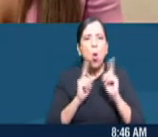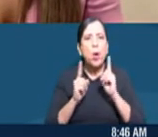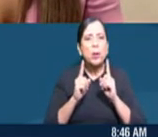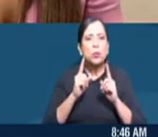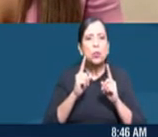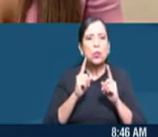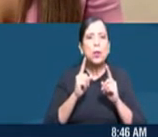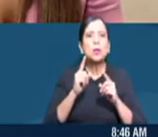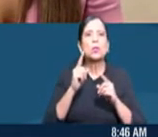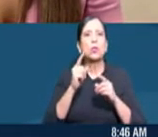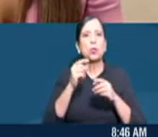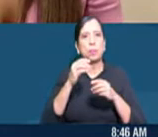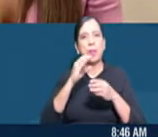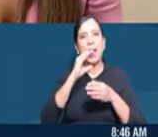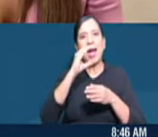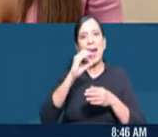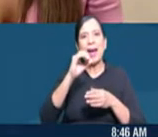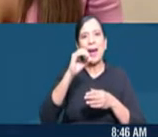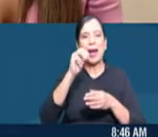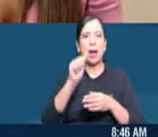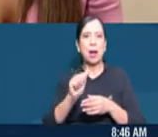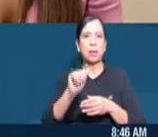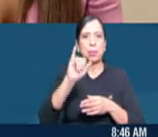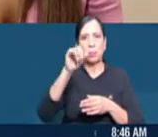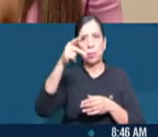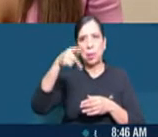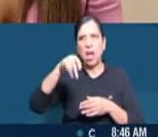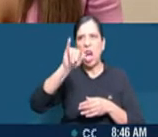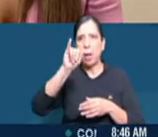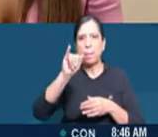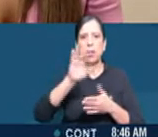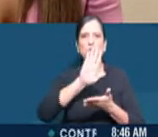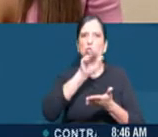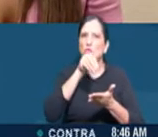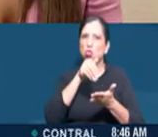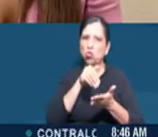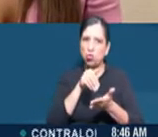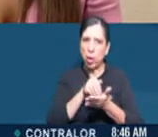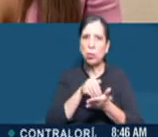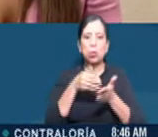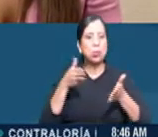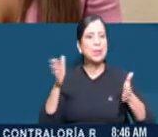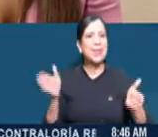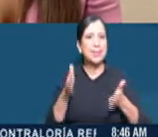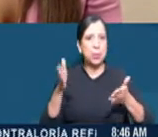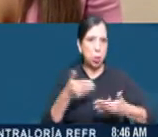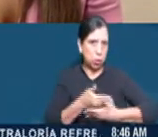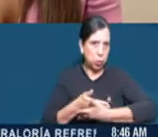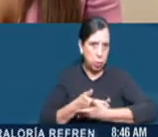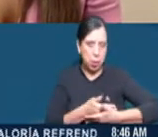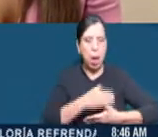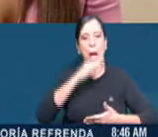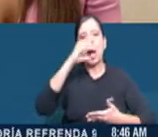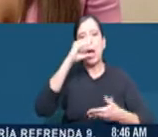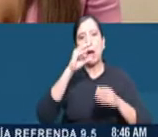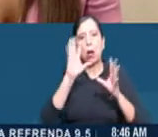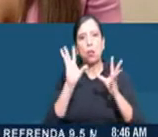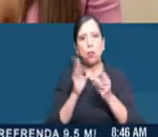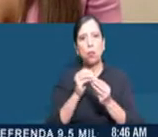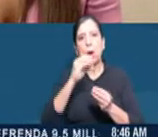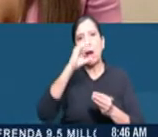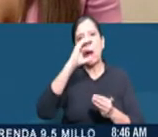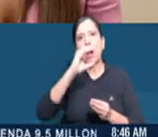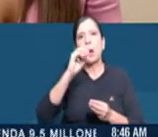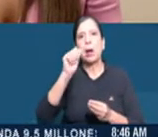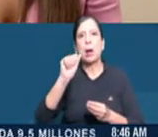tiene el Ministerio de Desarrollo Social? ¿Dónde están ubicados? ¿Qué servicios ofrecen a la ciudadanía cuando